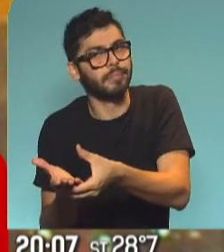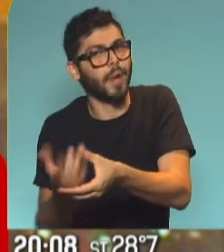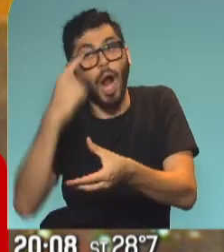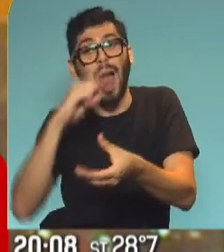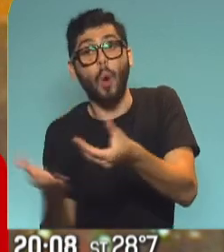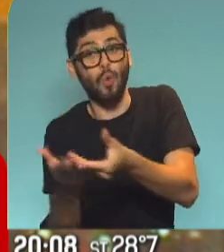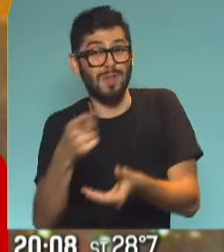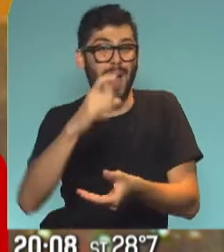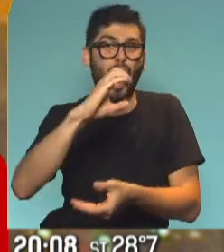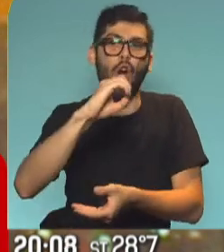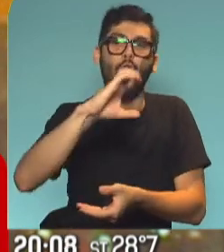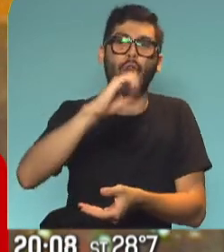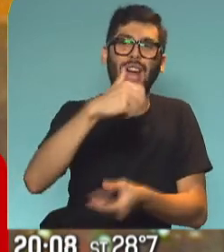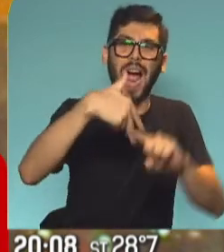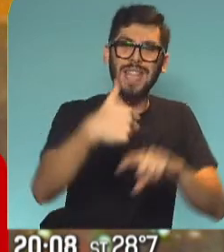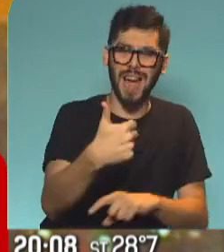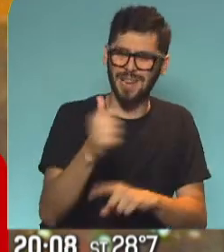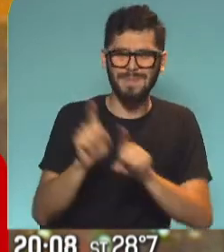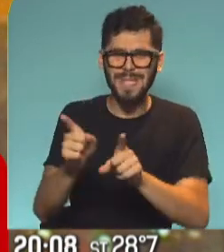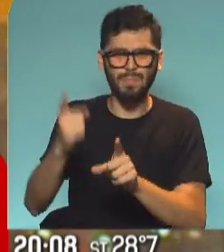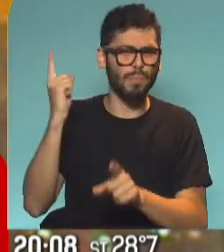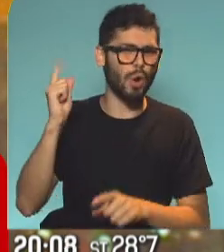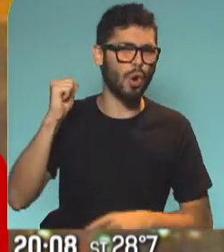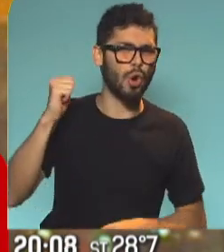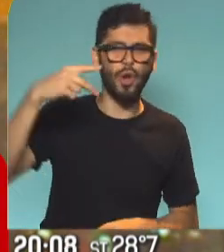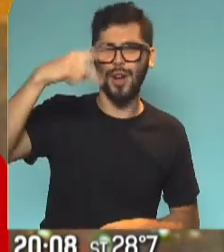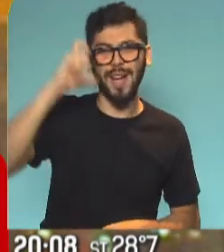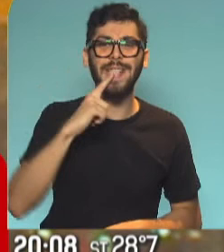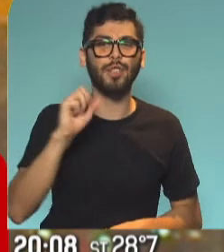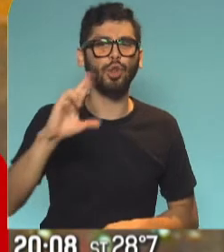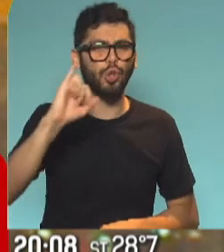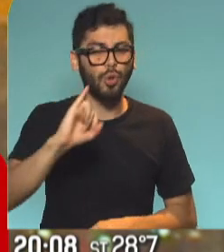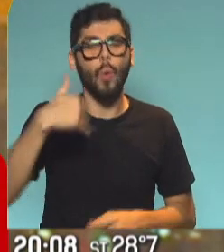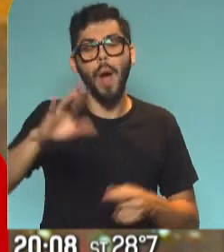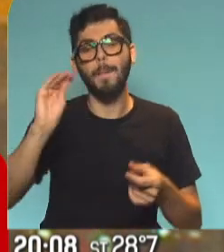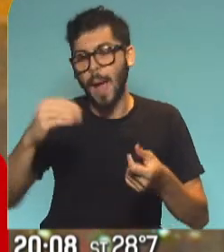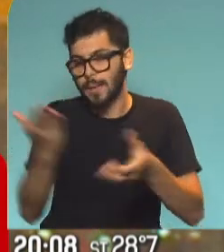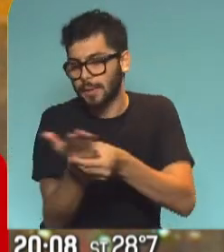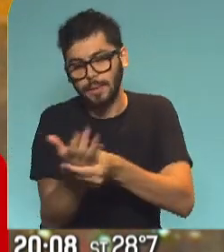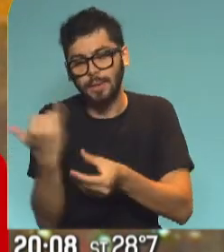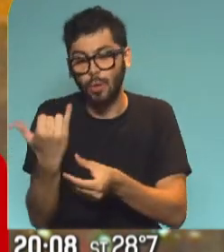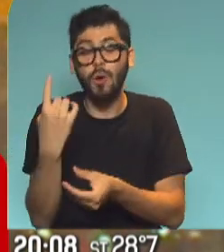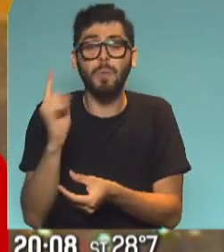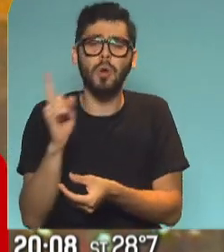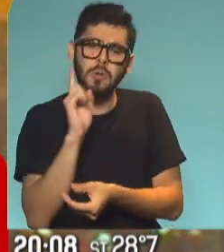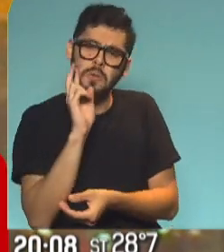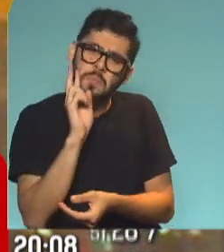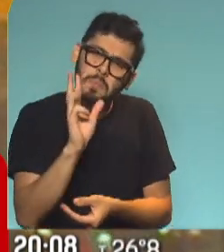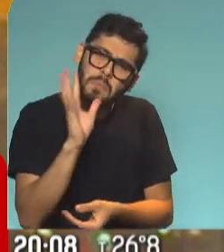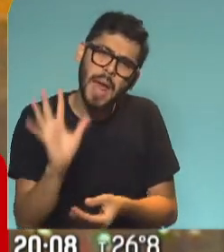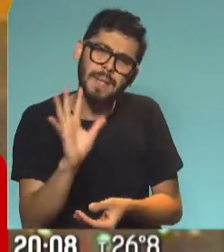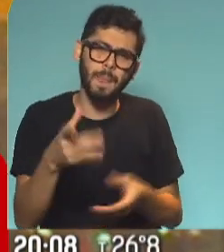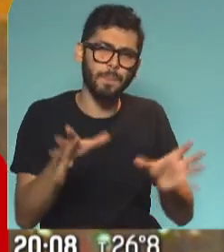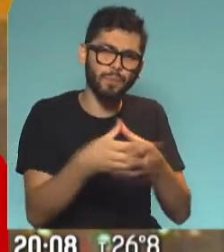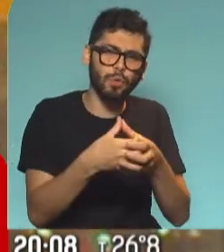Néstor hace un ratito. Pero me parece que va a haber otras y lógicamente da la sensación que la oposición está como jugando